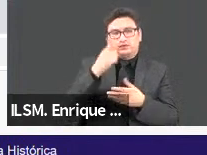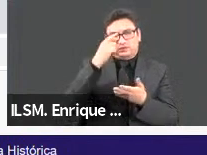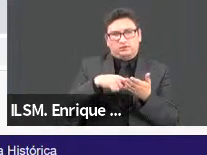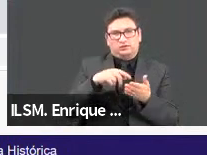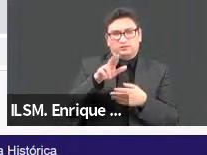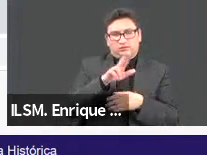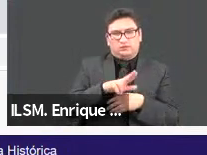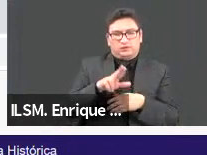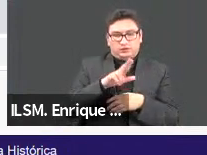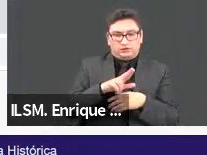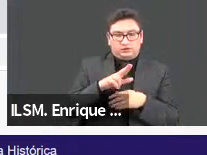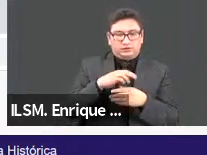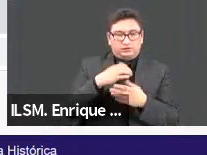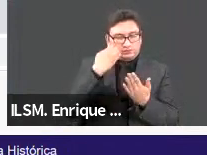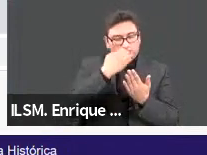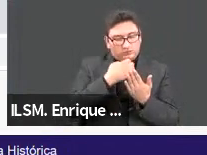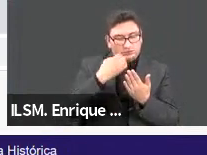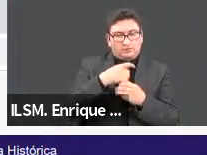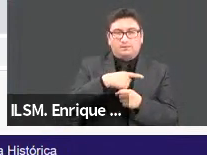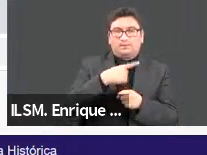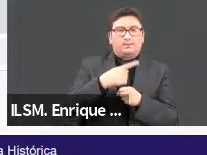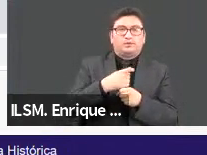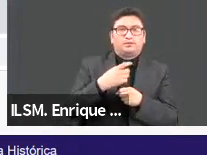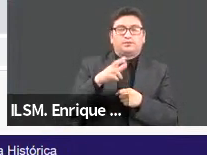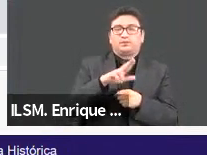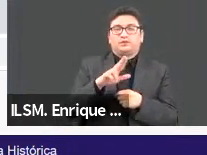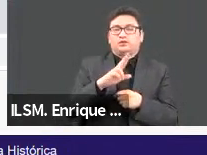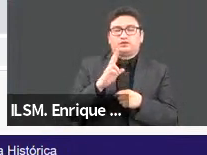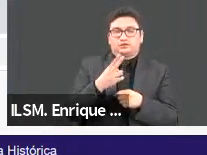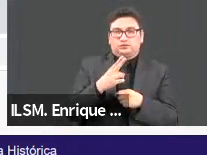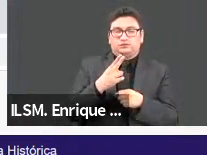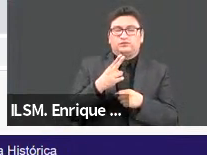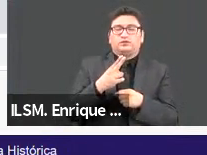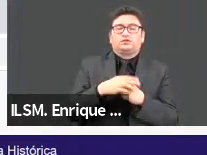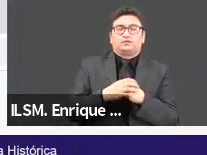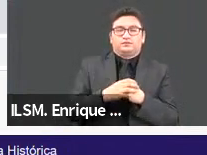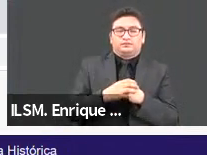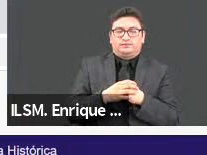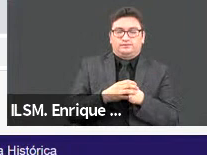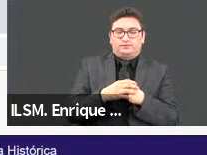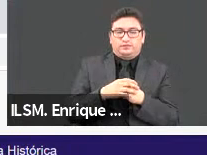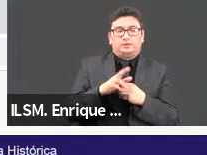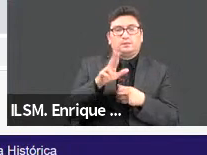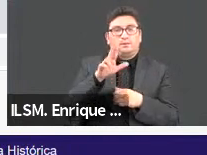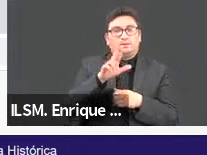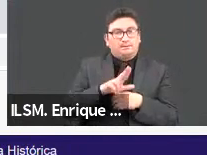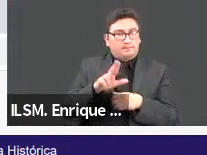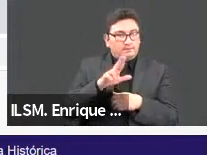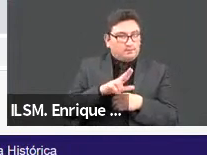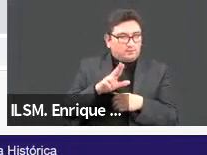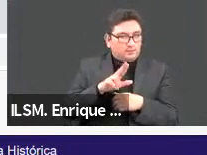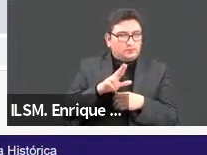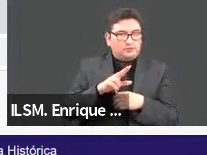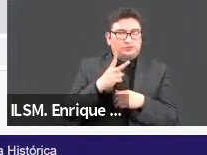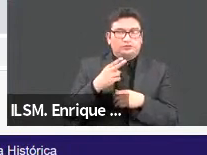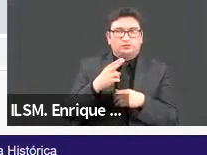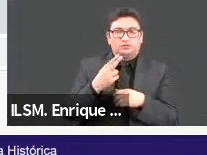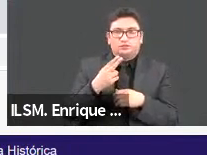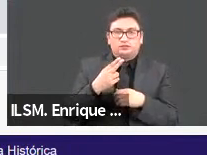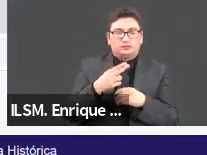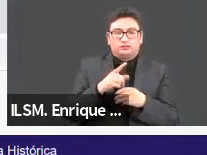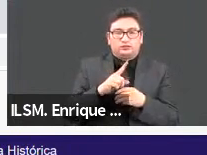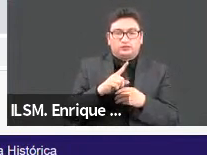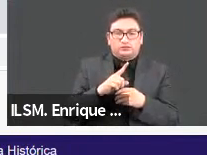martes, déjenme checarlo, es el primer martes del mes de noviembre, y es el martes 2 de noviembre no